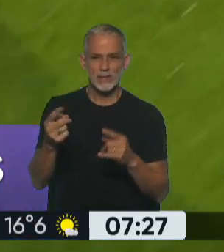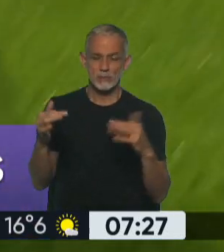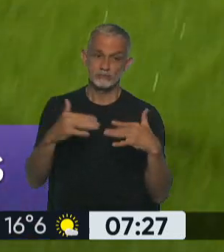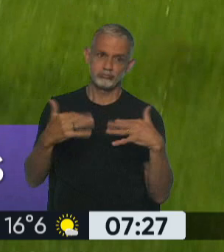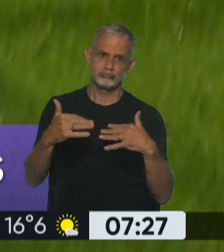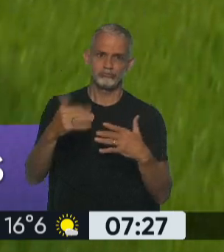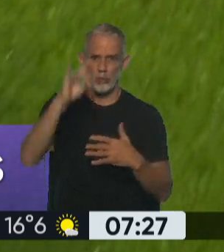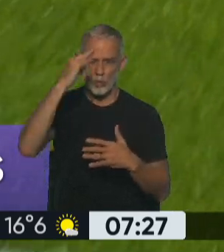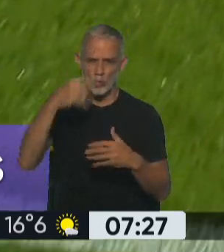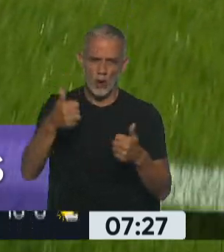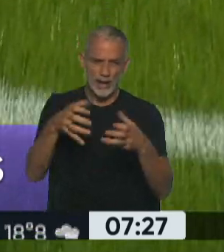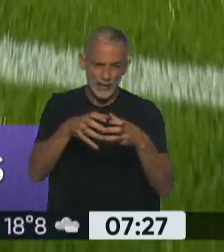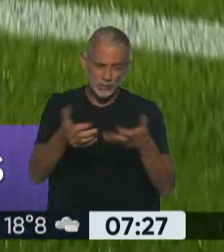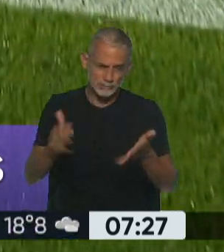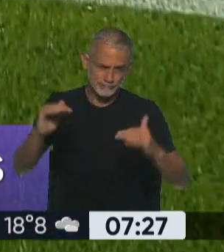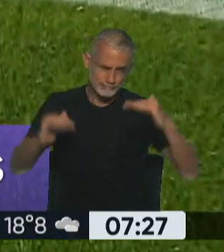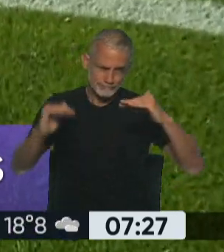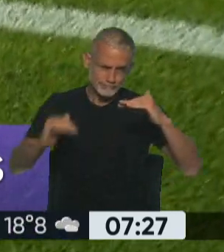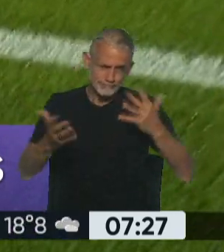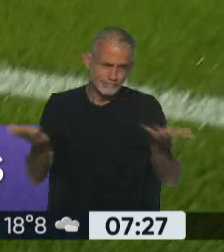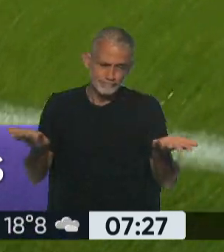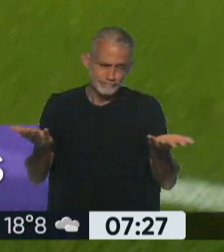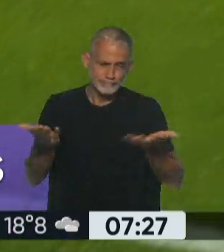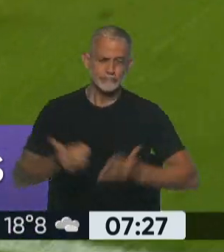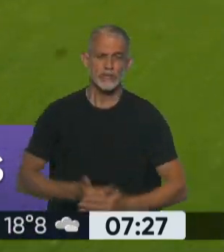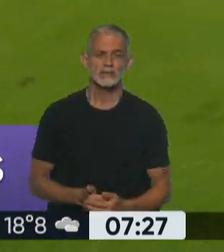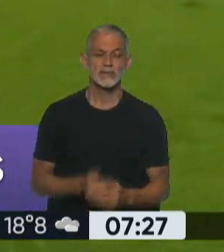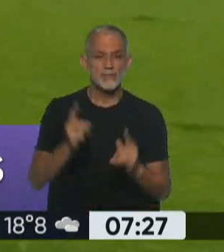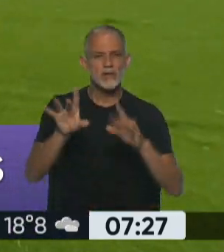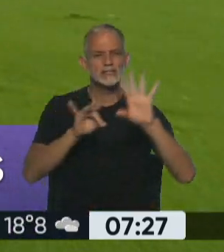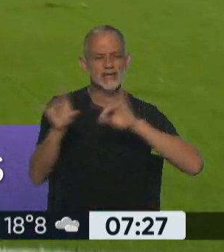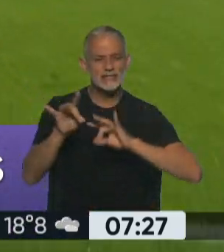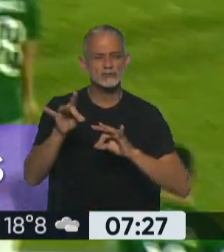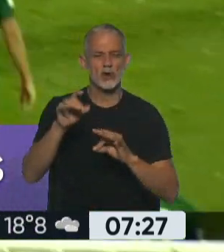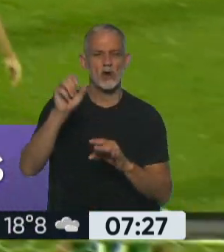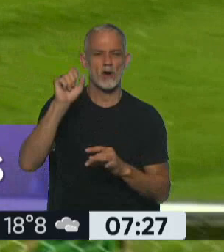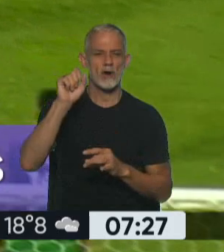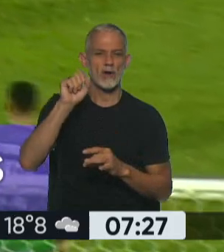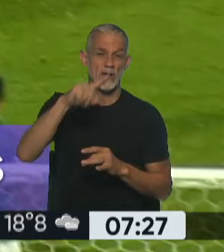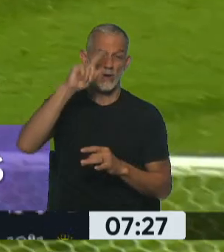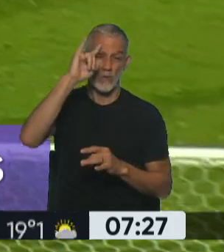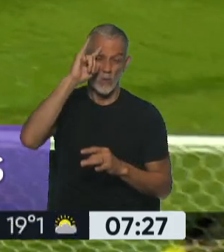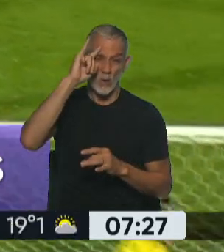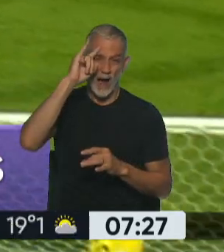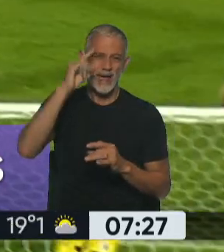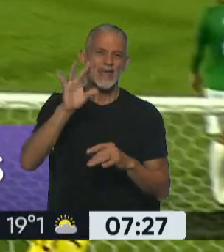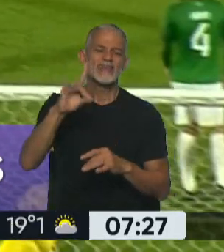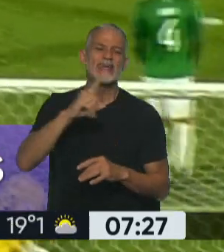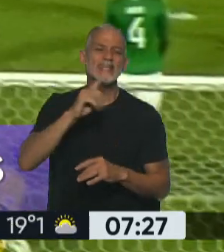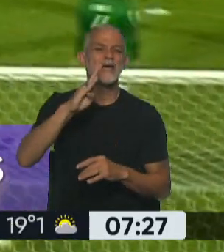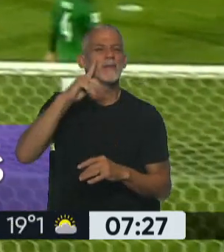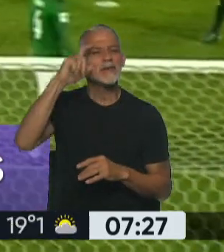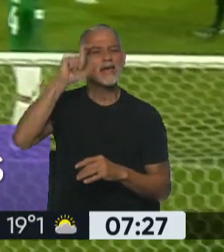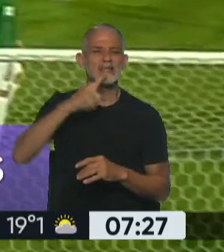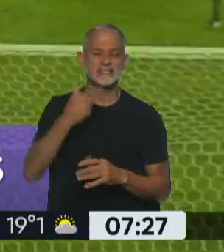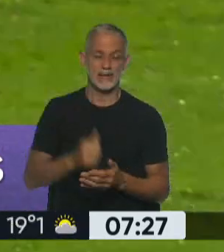mejores equipos en cuanto a rendimiento y goles, como lo que dijimos, ¿no? La selección dirigida por el argentino Marcelo Bielsa.